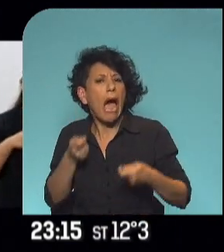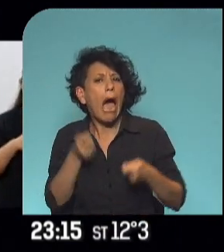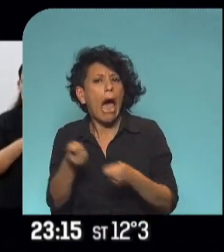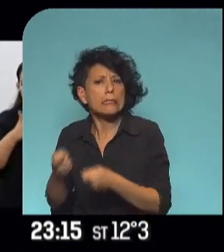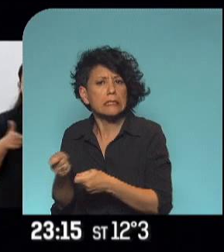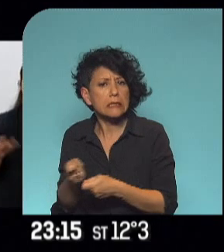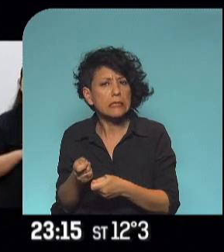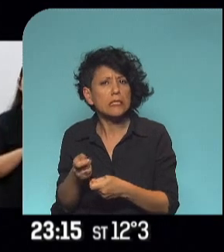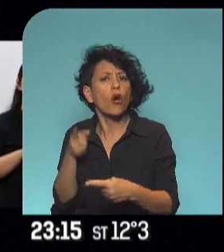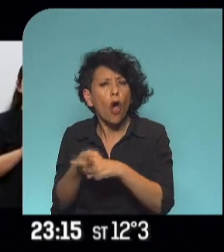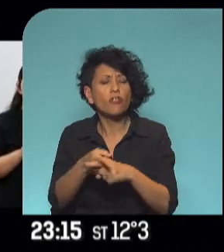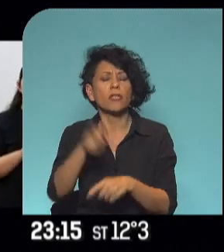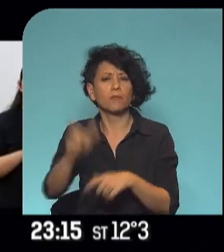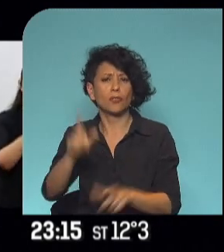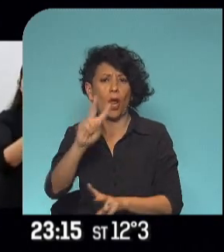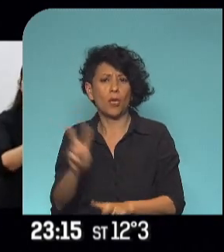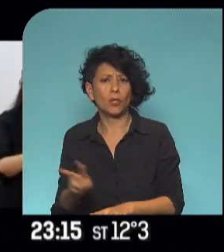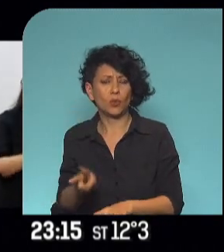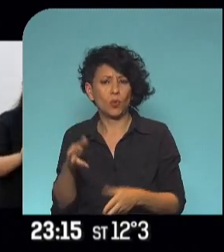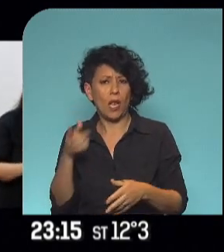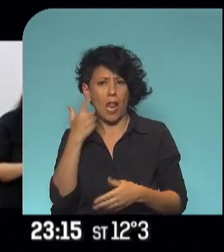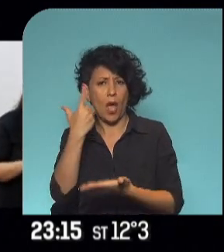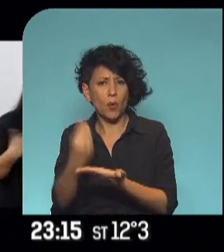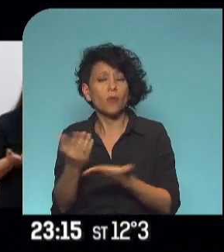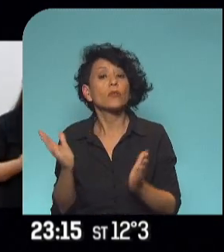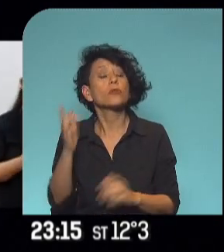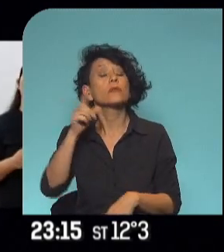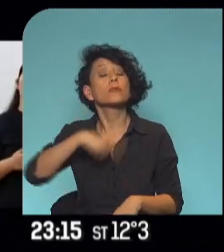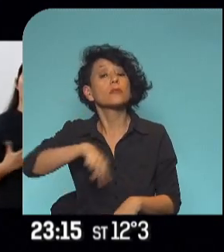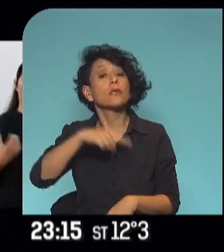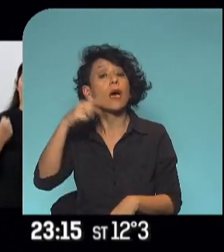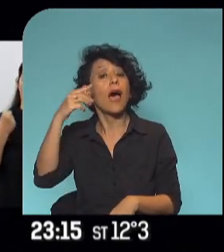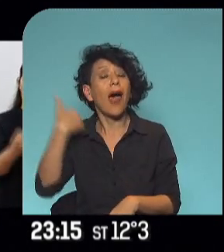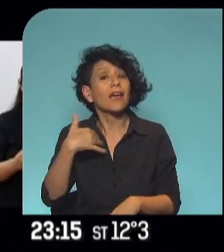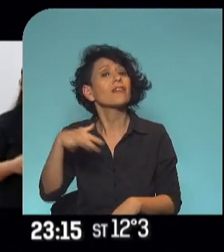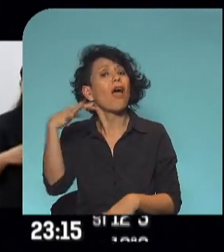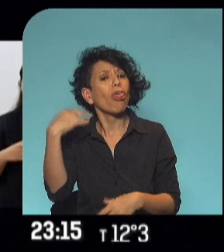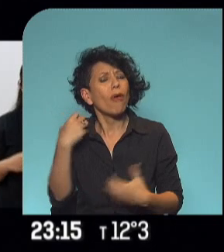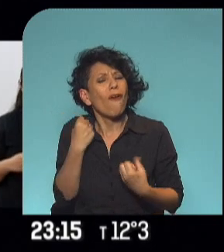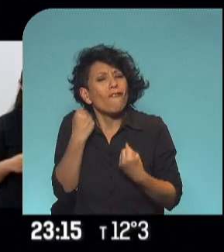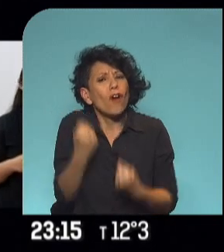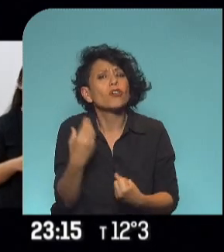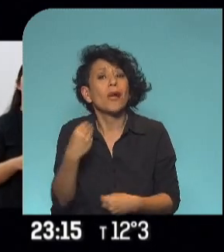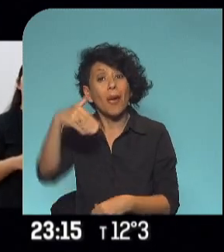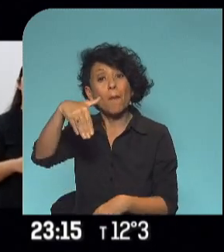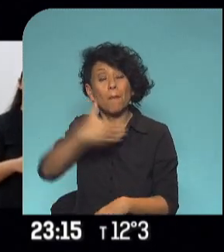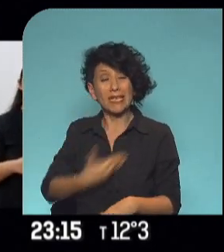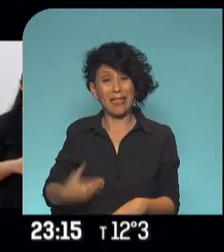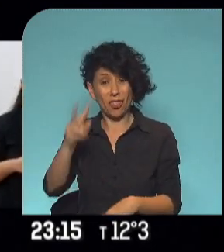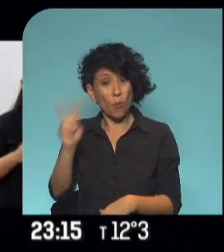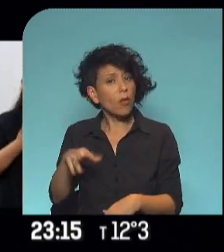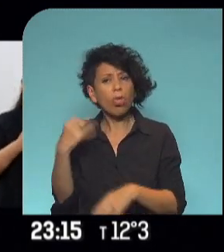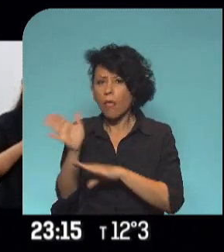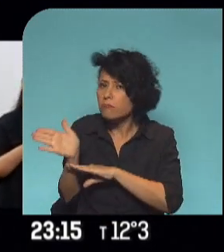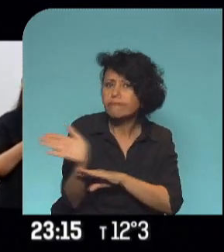propios venezolanos. Por lo tanto, creemos que Argentina debe hacer los máximos esfuerzos para que el dictador Nicolás Maduro sea removido